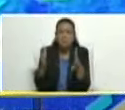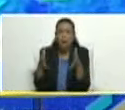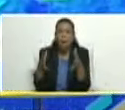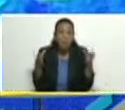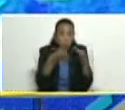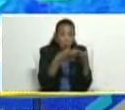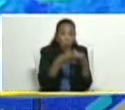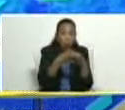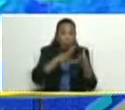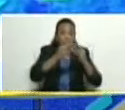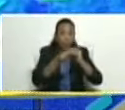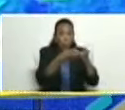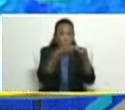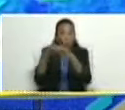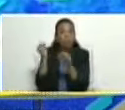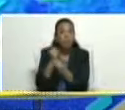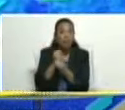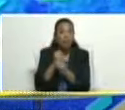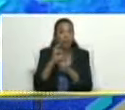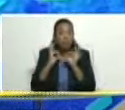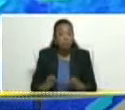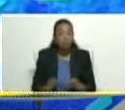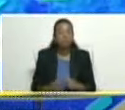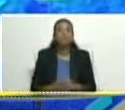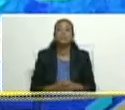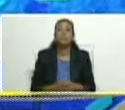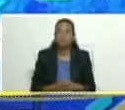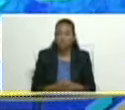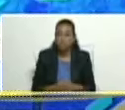bien cohesionado, he